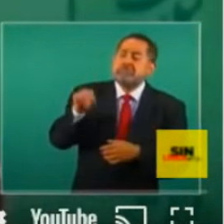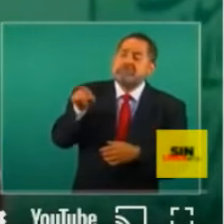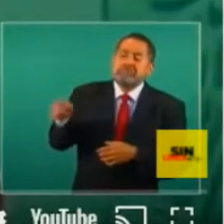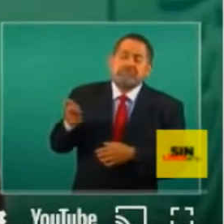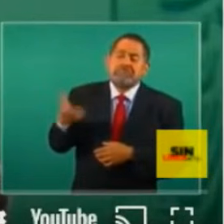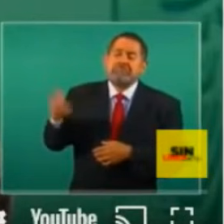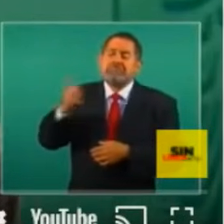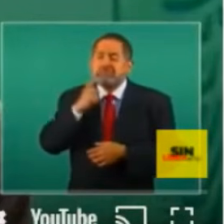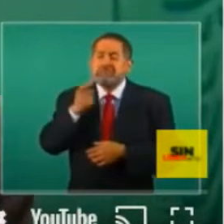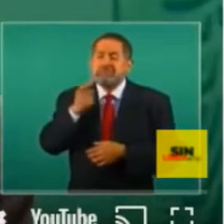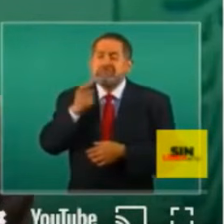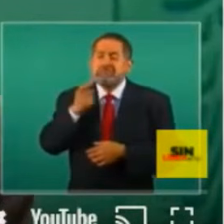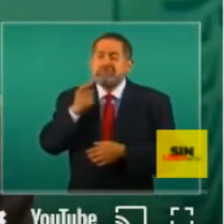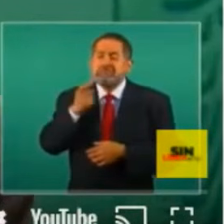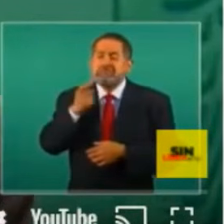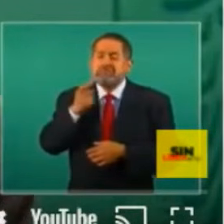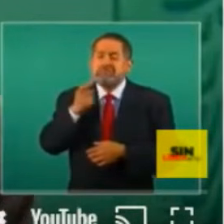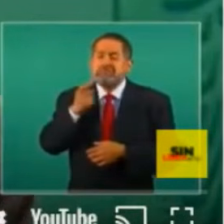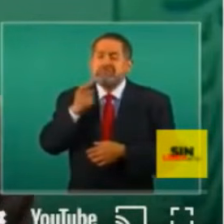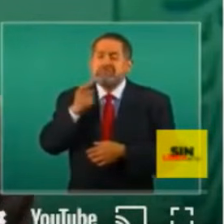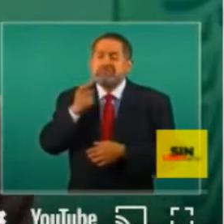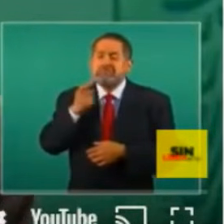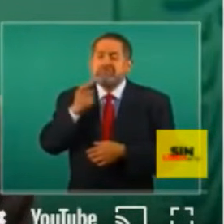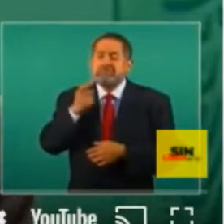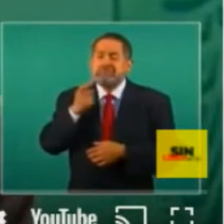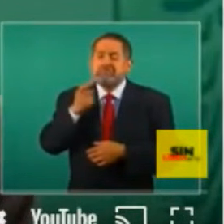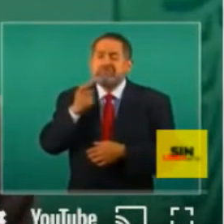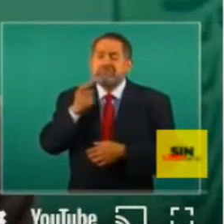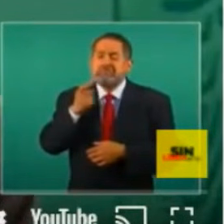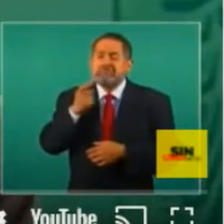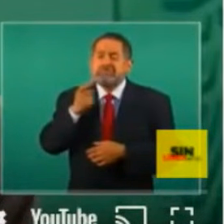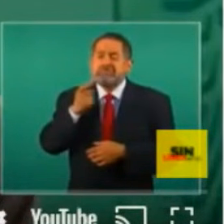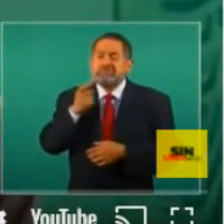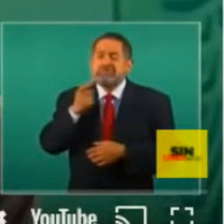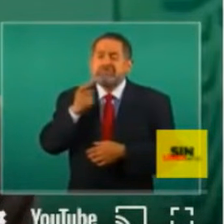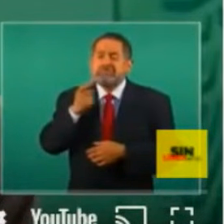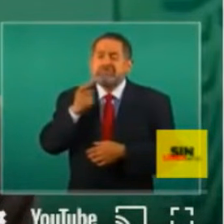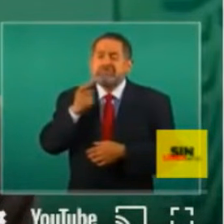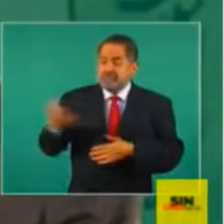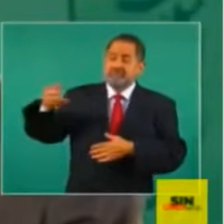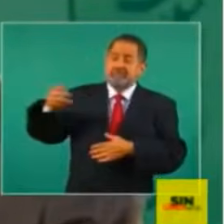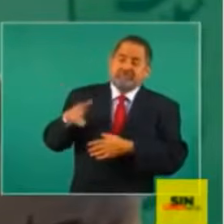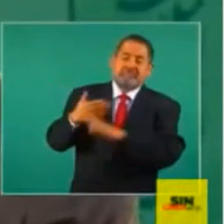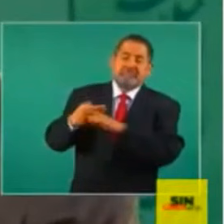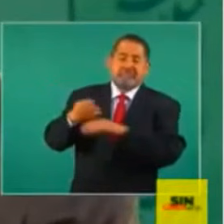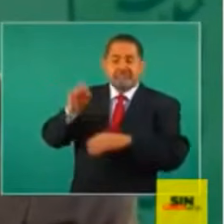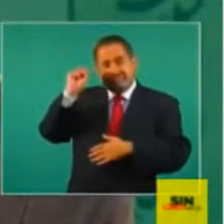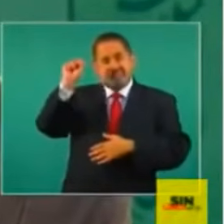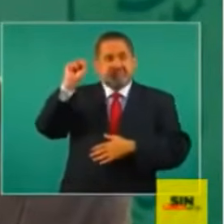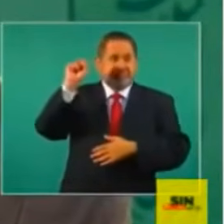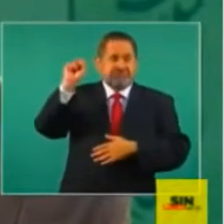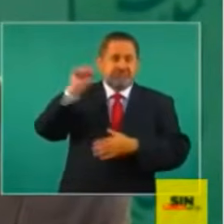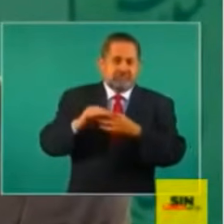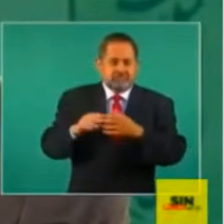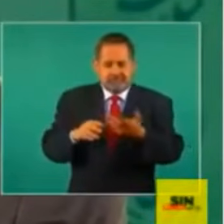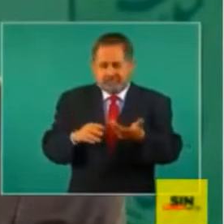es comunista populista del este hasta ayer vine a nosotros